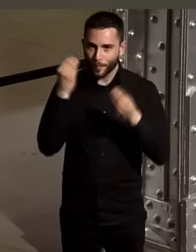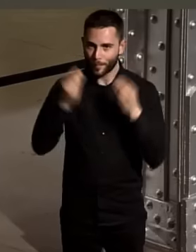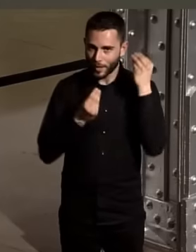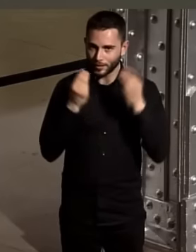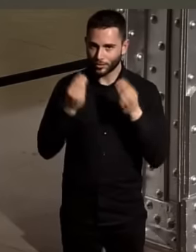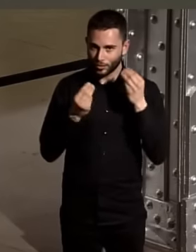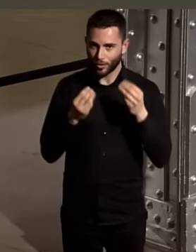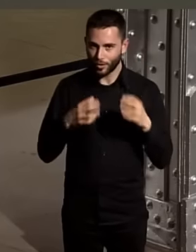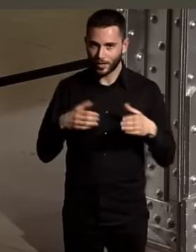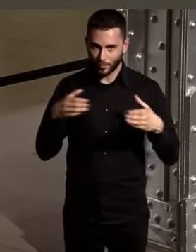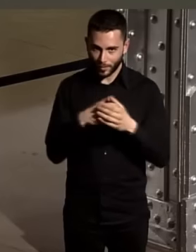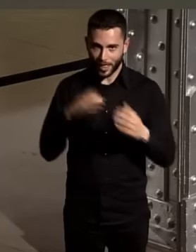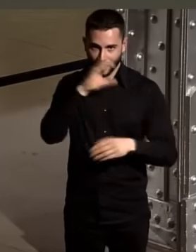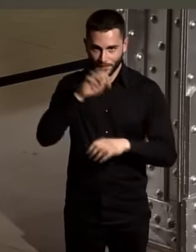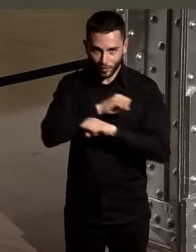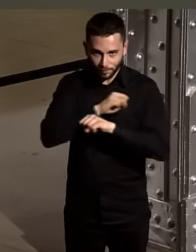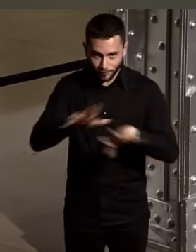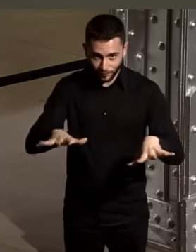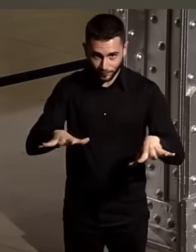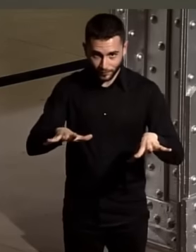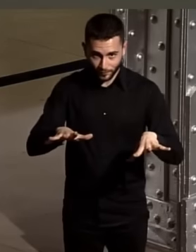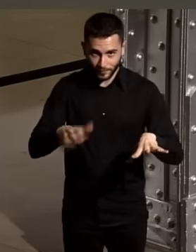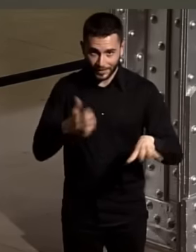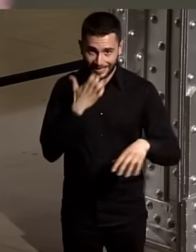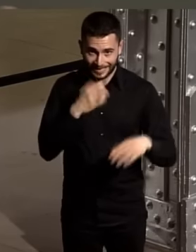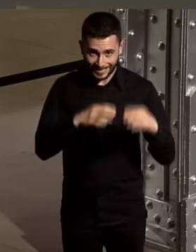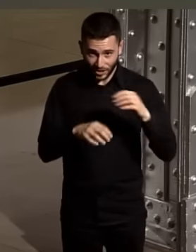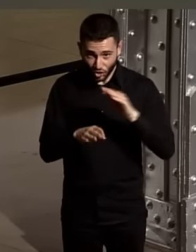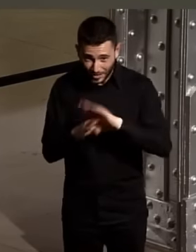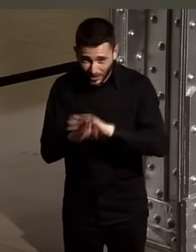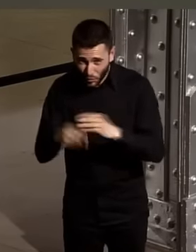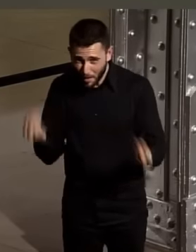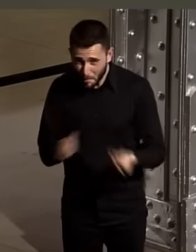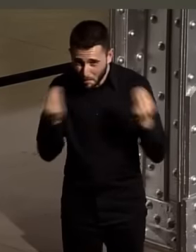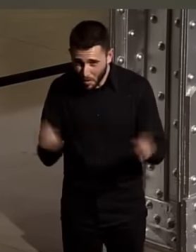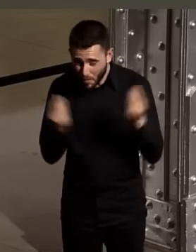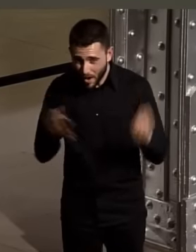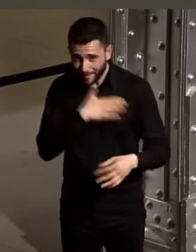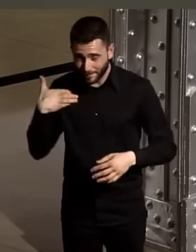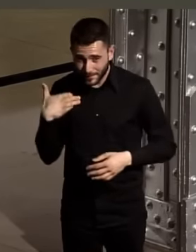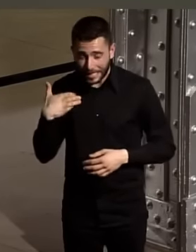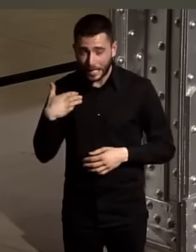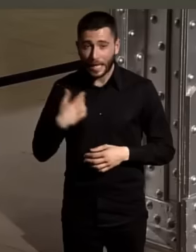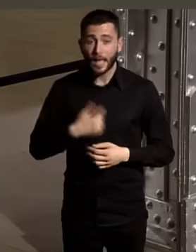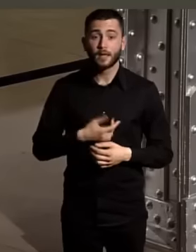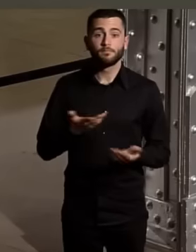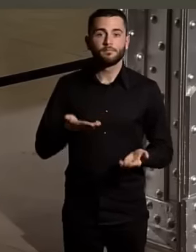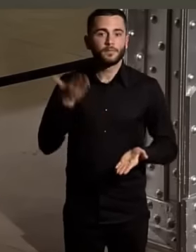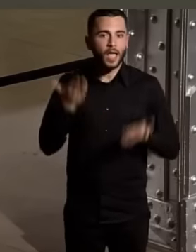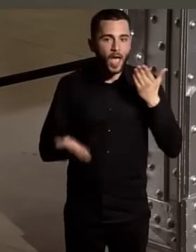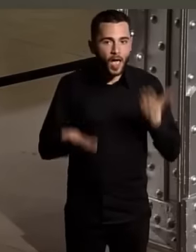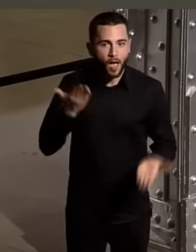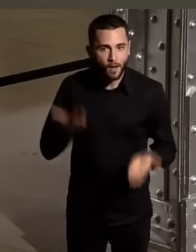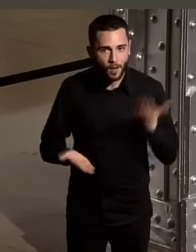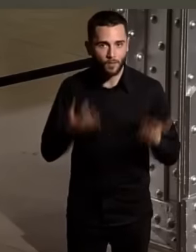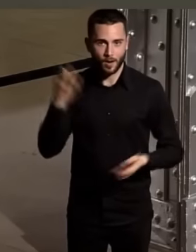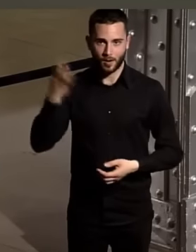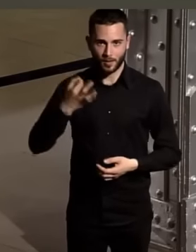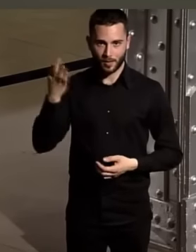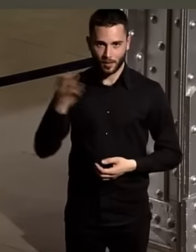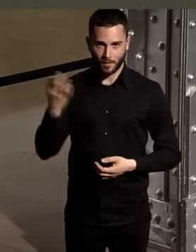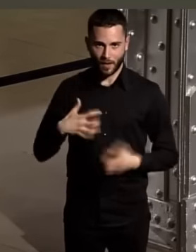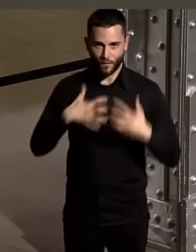la comunidad de divulgadores científicos si quiere continuar mejorando su labor tiene que ir evaluando